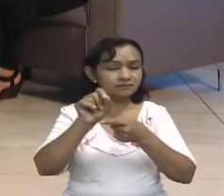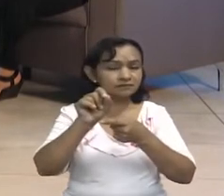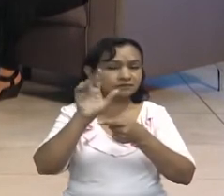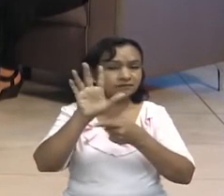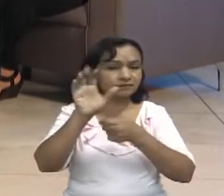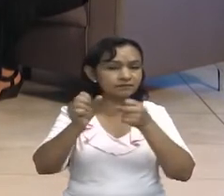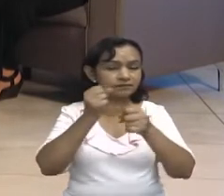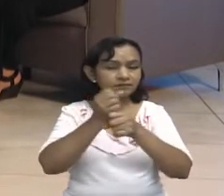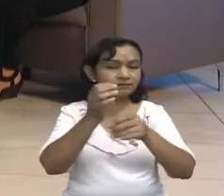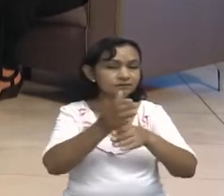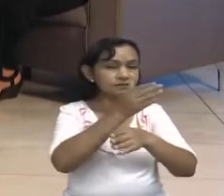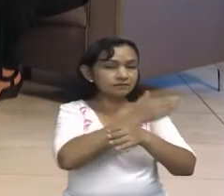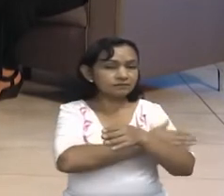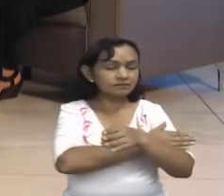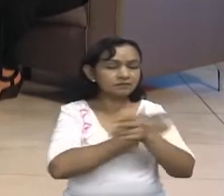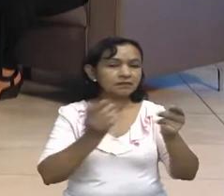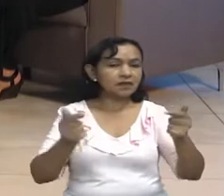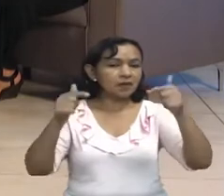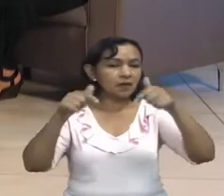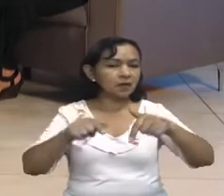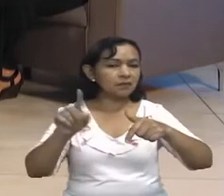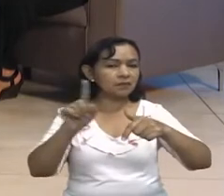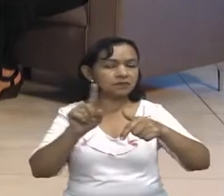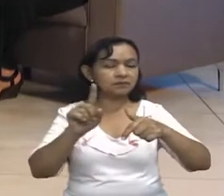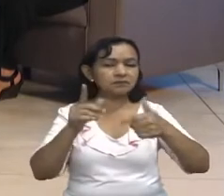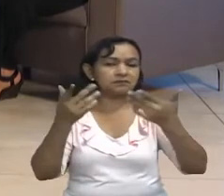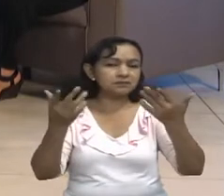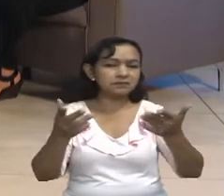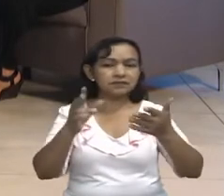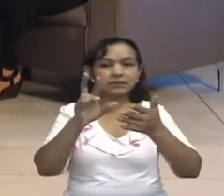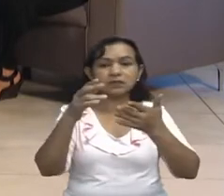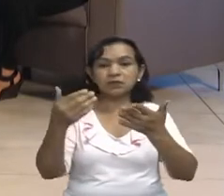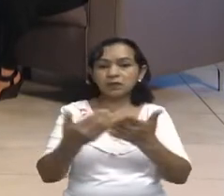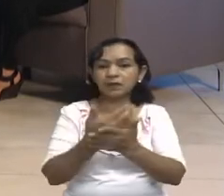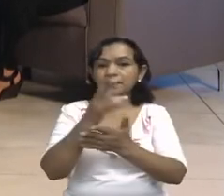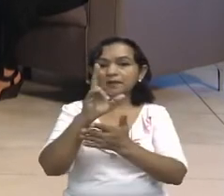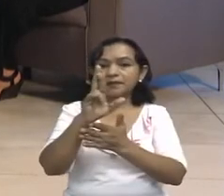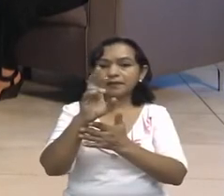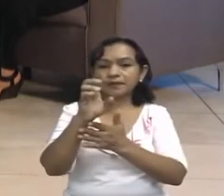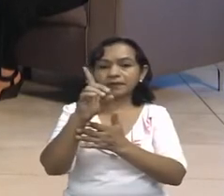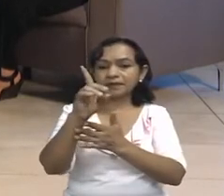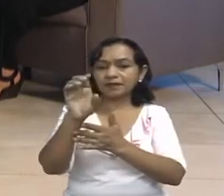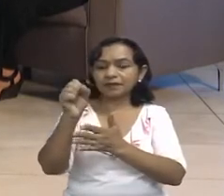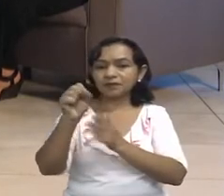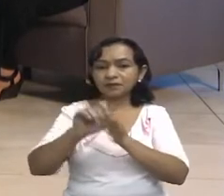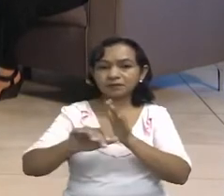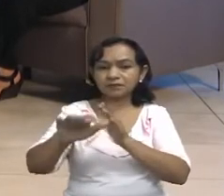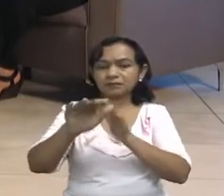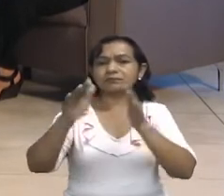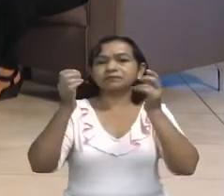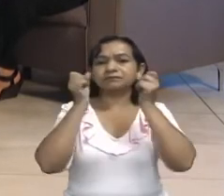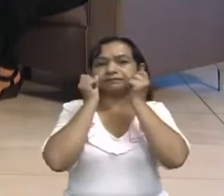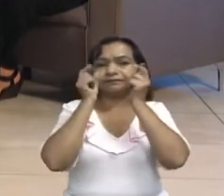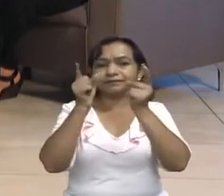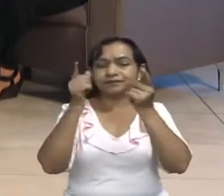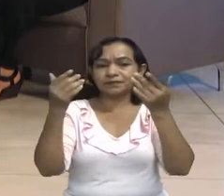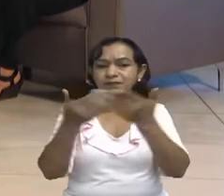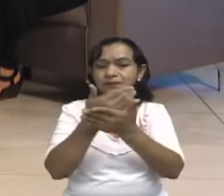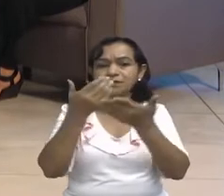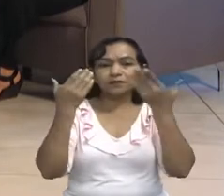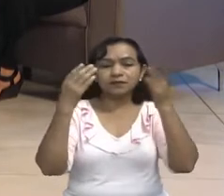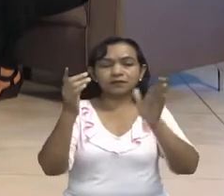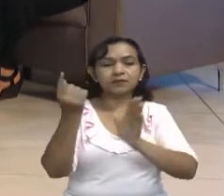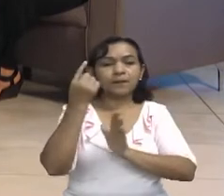5 años probablemente ahora esté en desuso. Las redes tenemos a las redes sociales, es decir, no solo